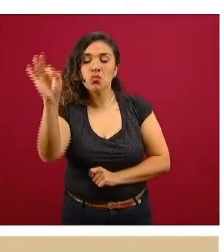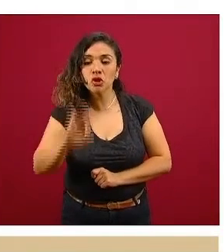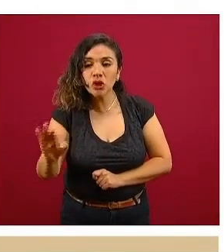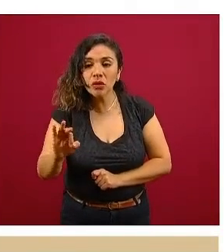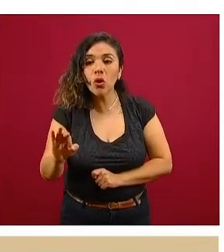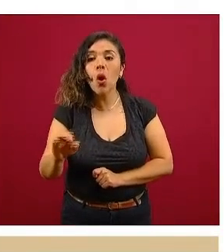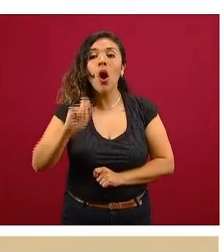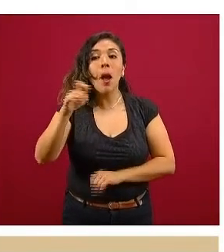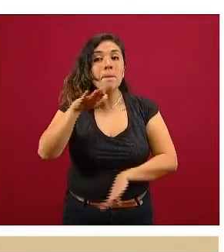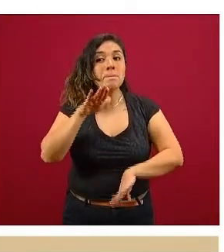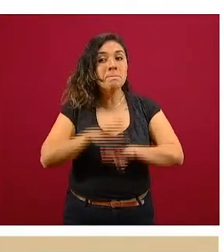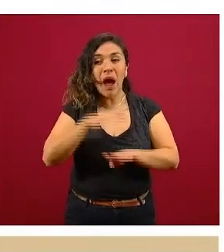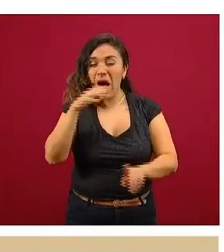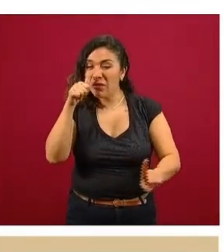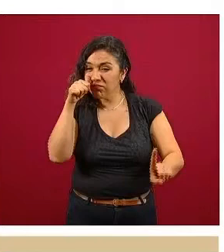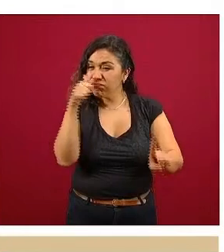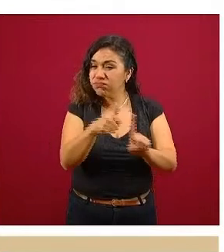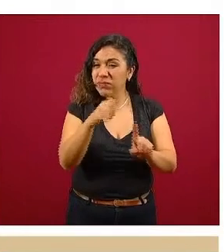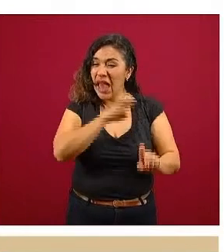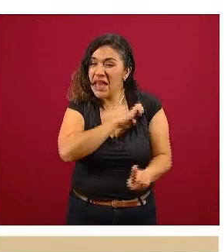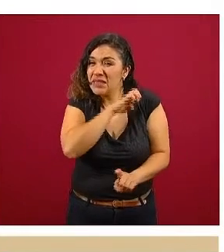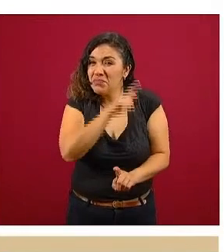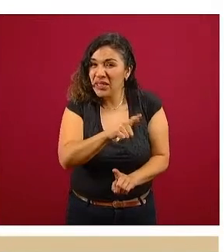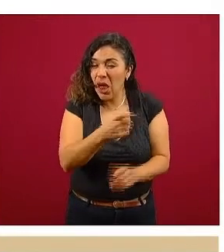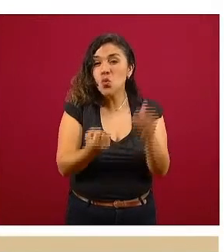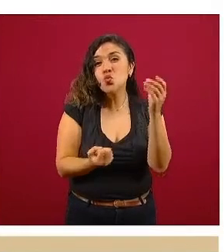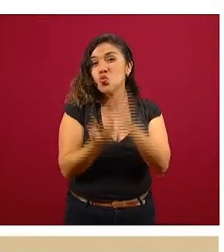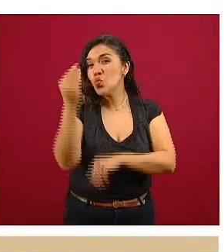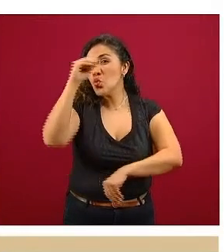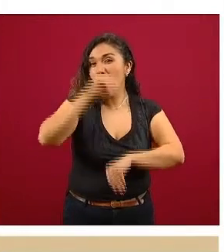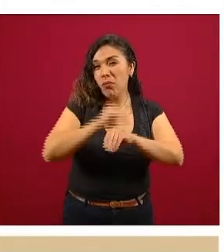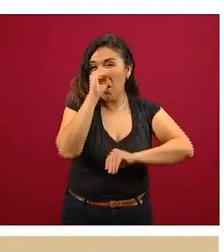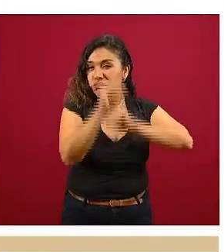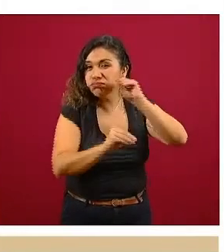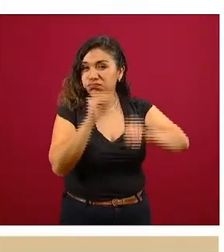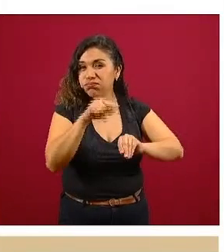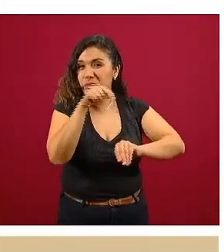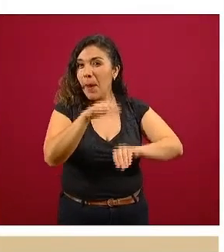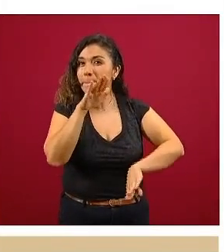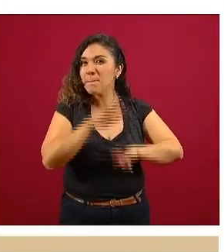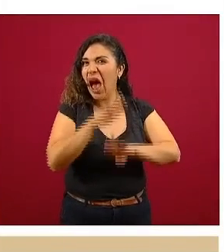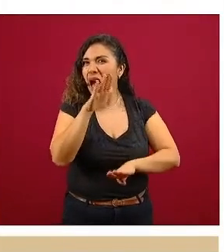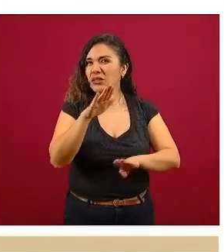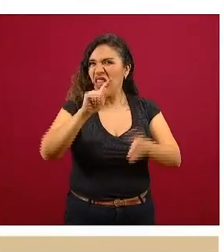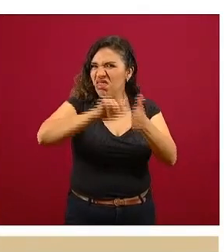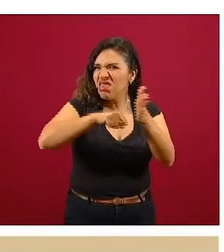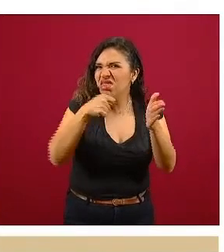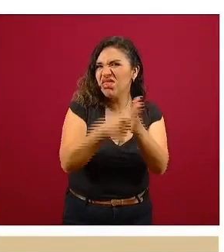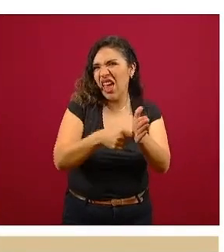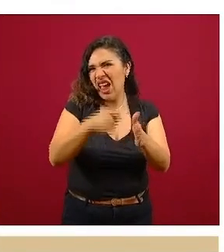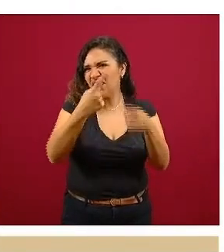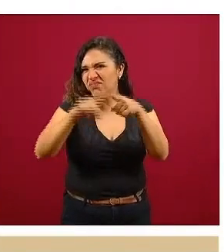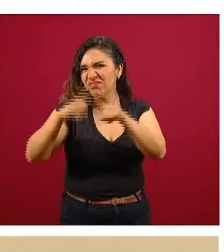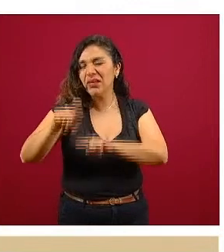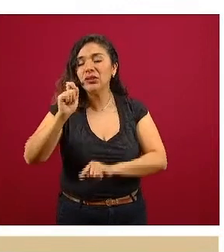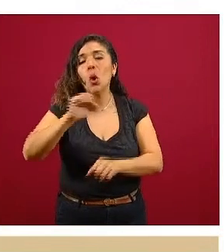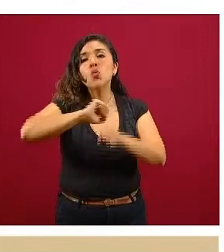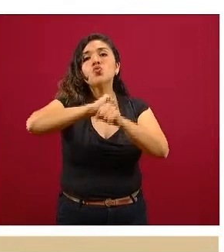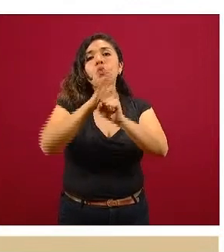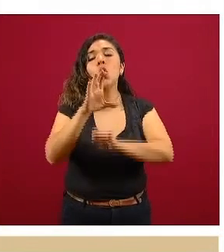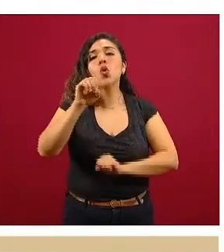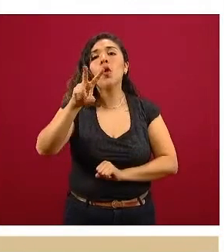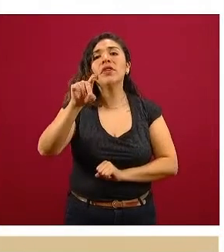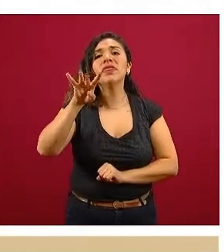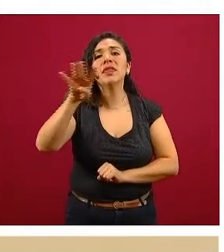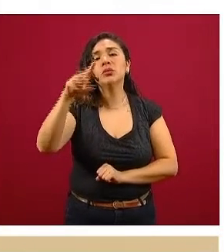59%, y el que era más especializado, digamos más novedoso y que tenía más aspectos técnicos fue el de